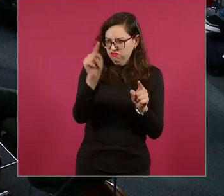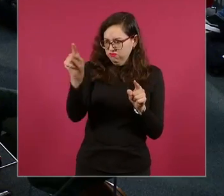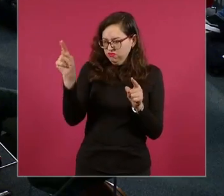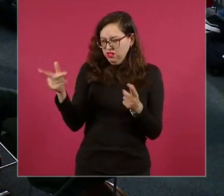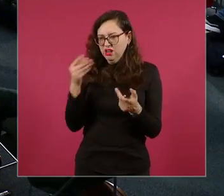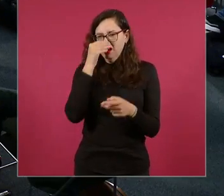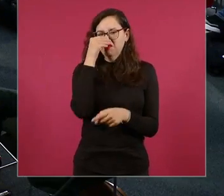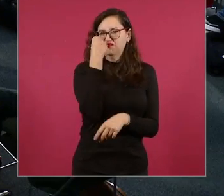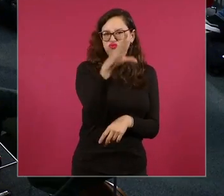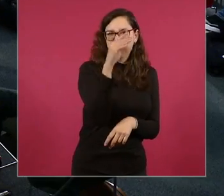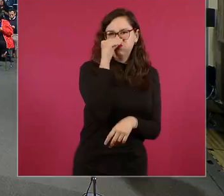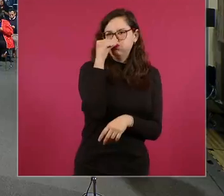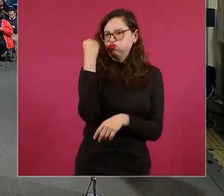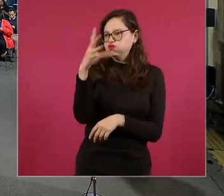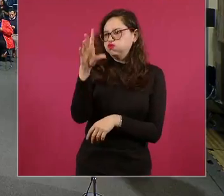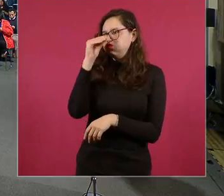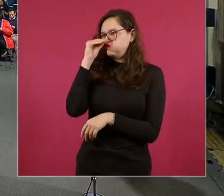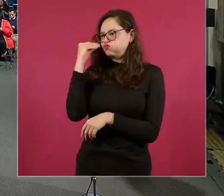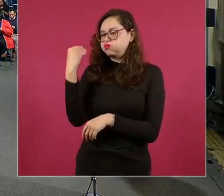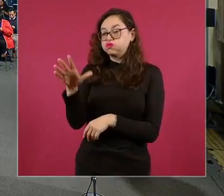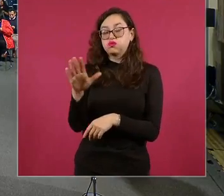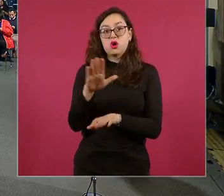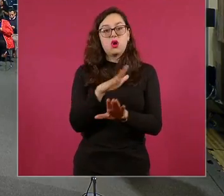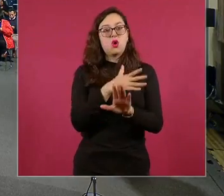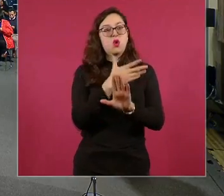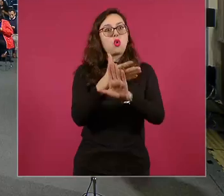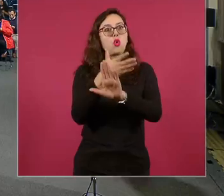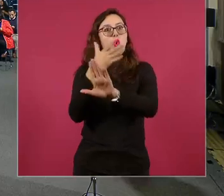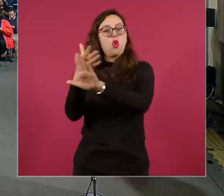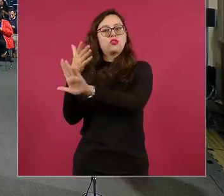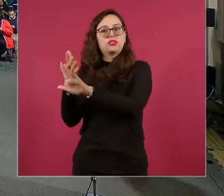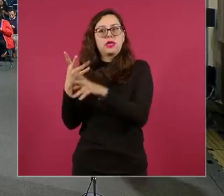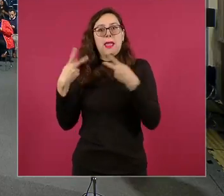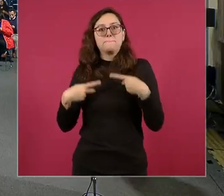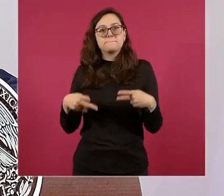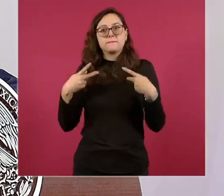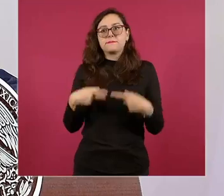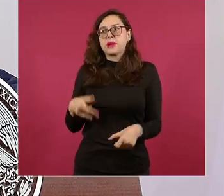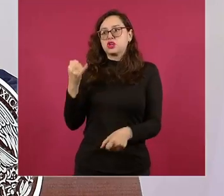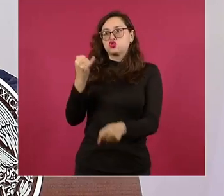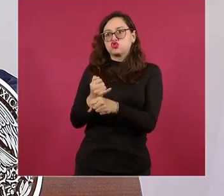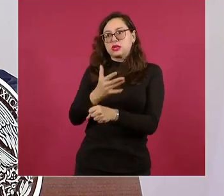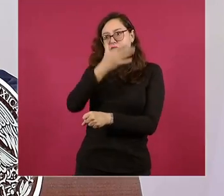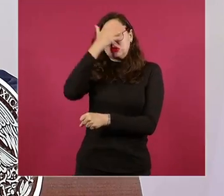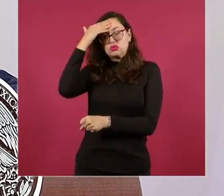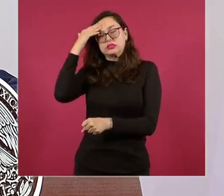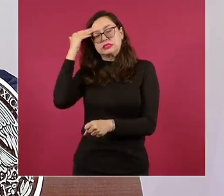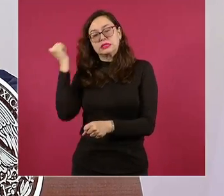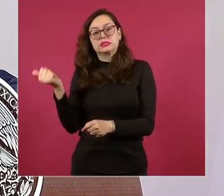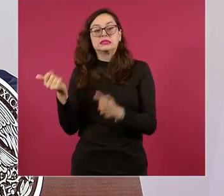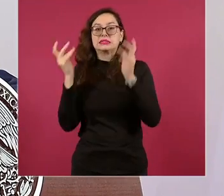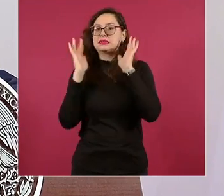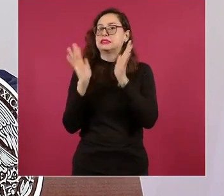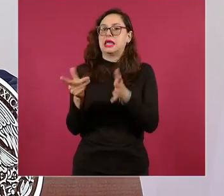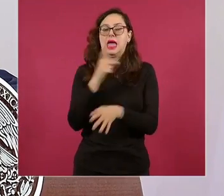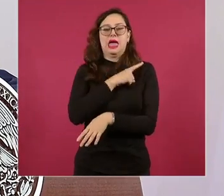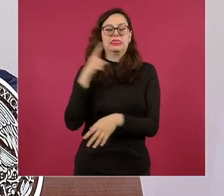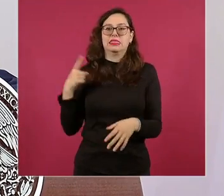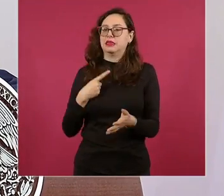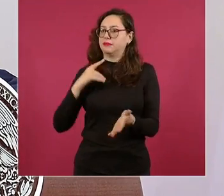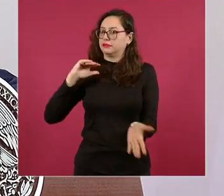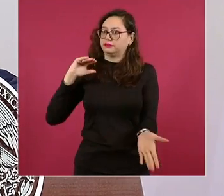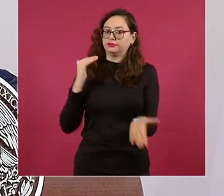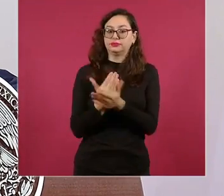carpetas de investigación digo esto porque en nuestro país muchos presos pues están en penales de